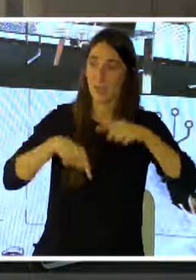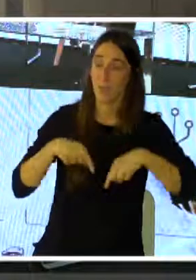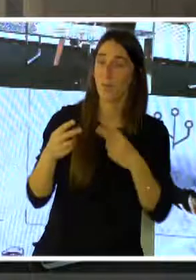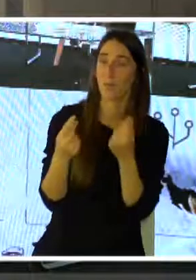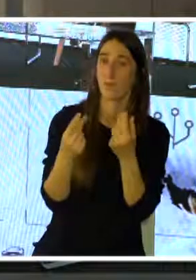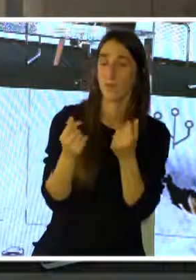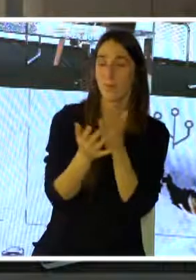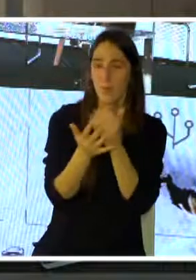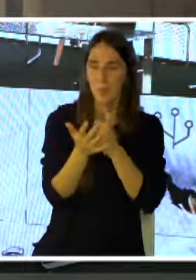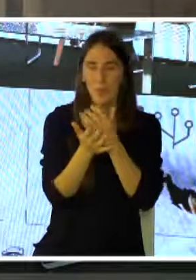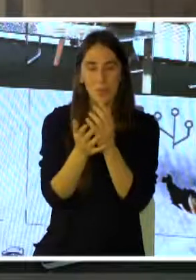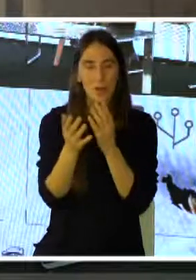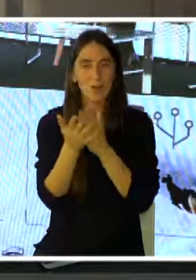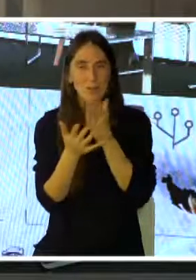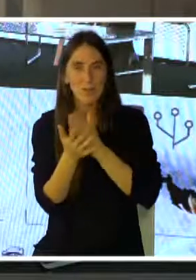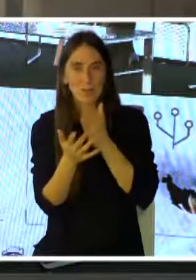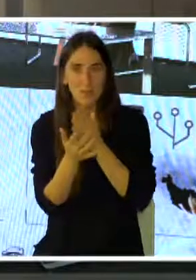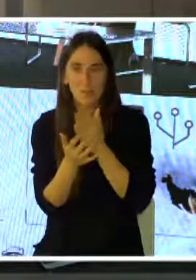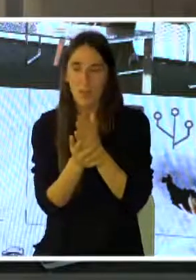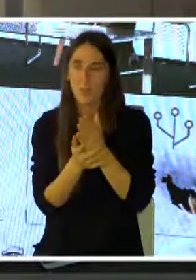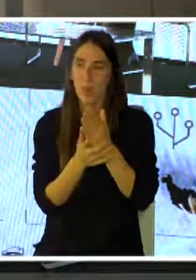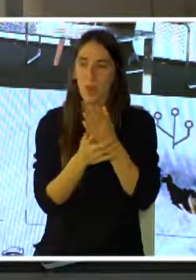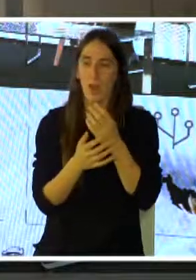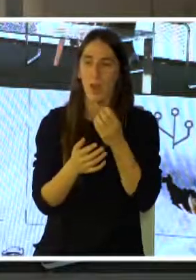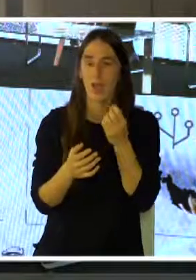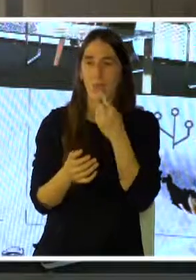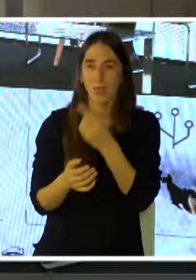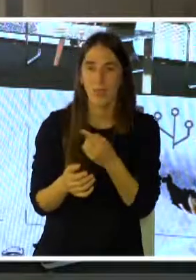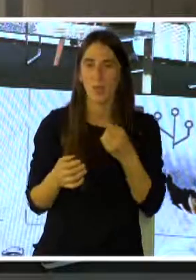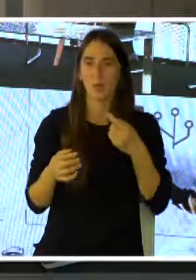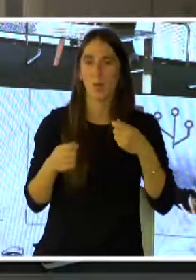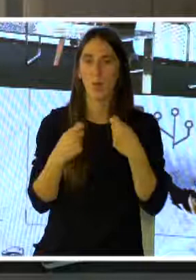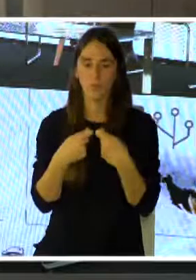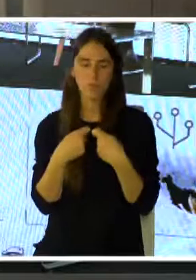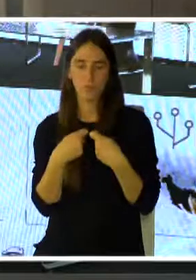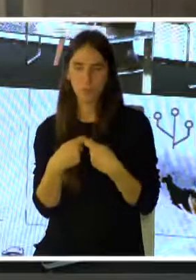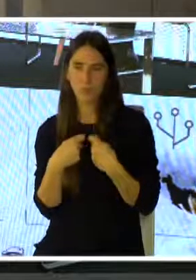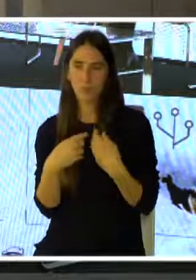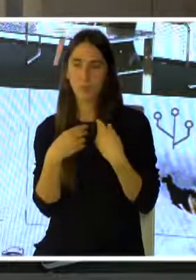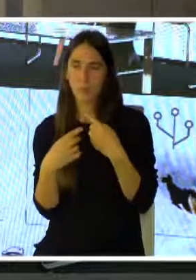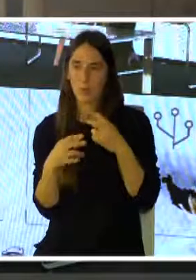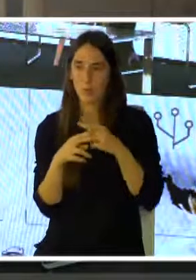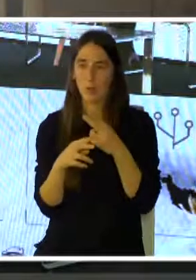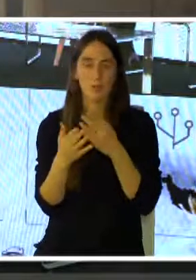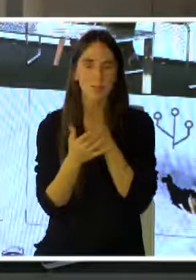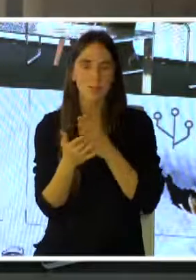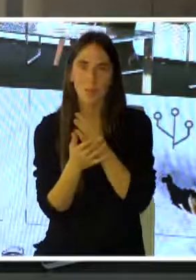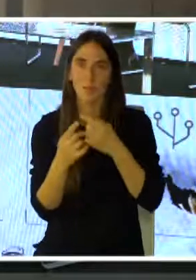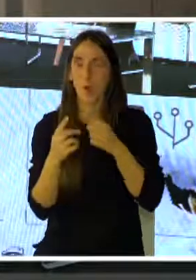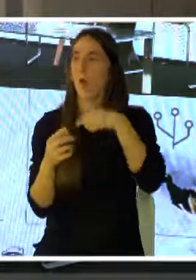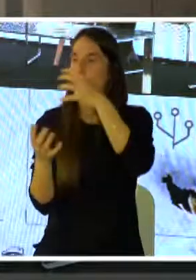un departamento que continuamente nos está provocando en el buen sentido, nos está interpelando, y al igual que es otros, pero la gestión